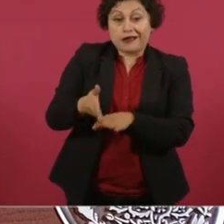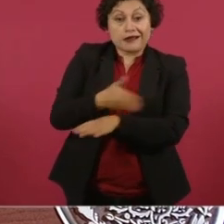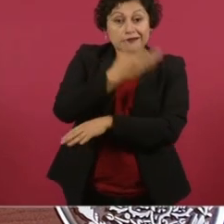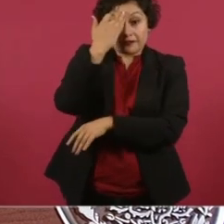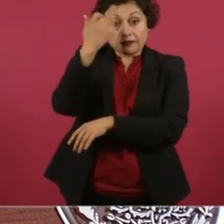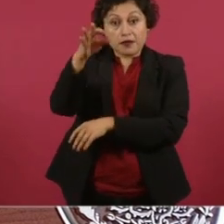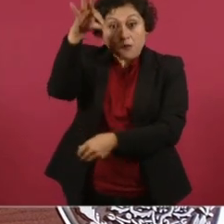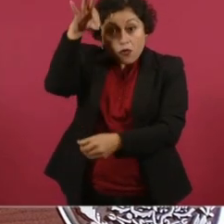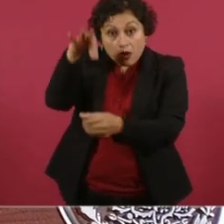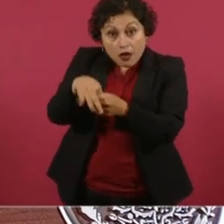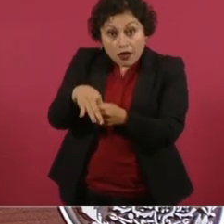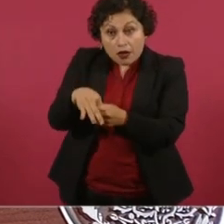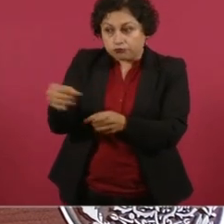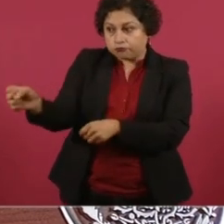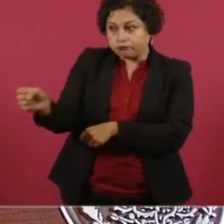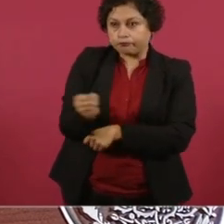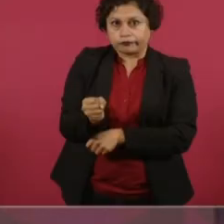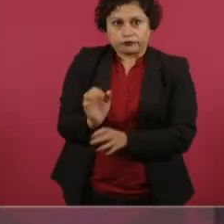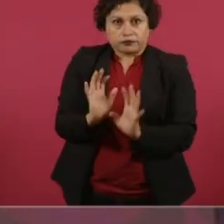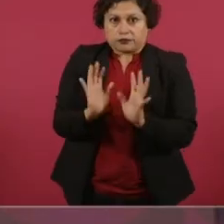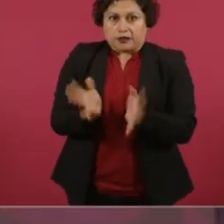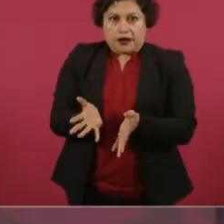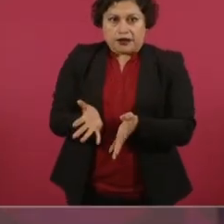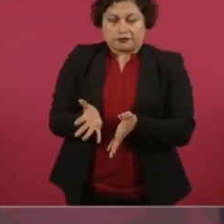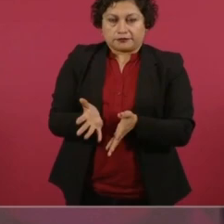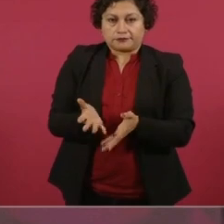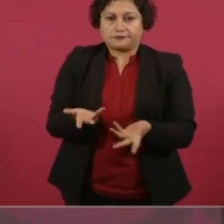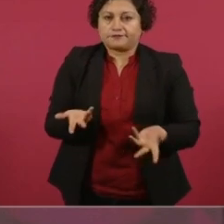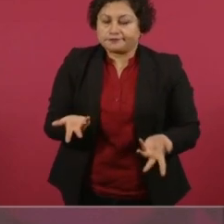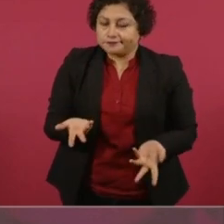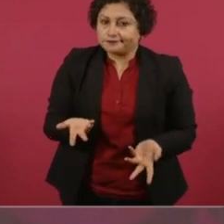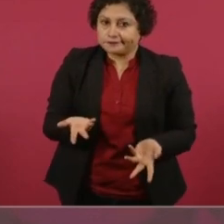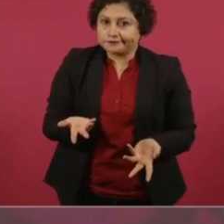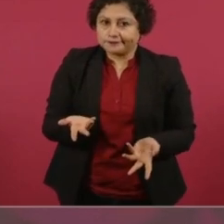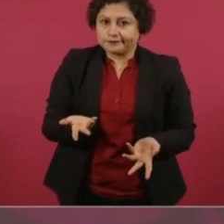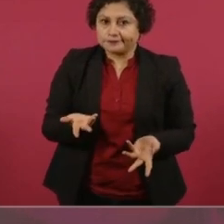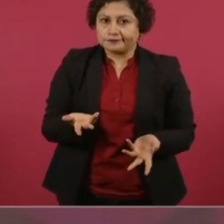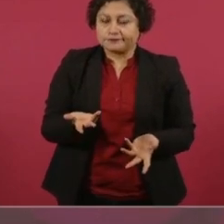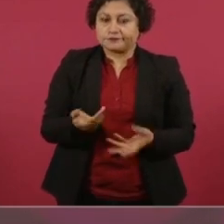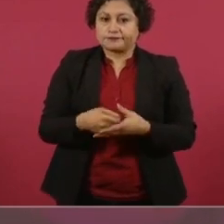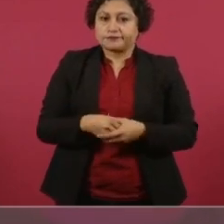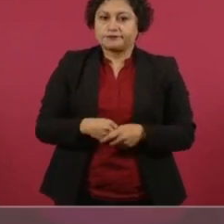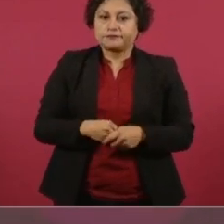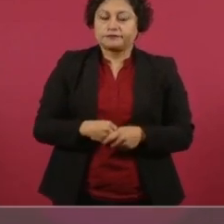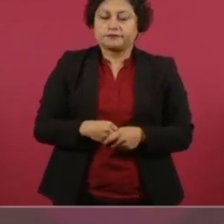de Guatemala. Pero sí hubo,